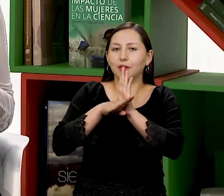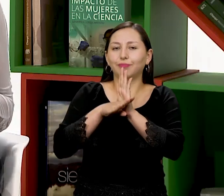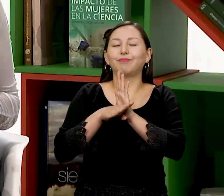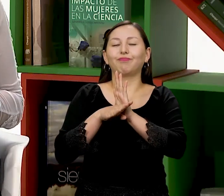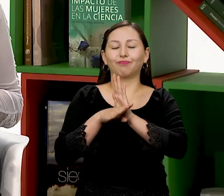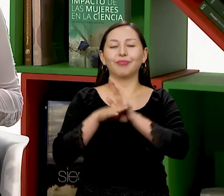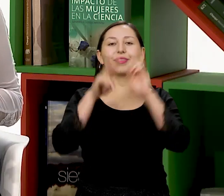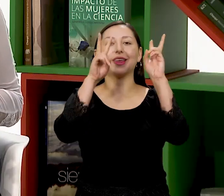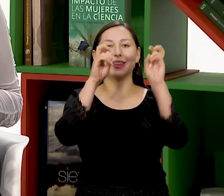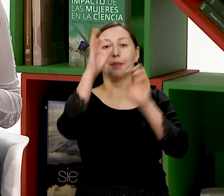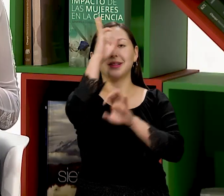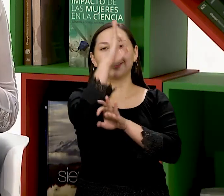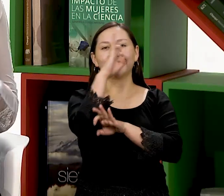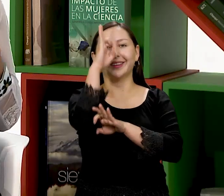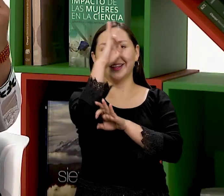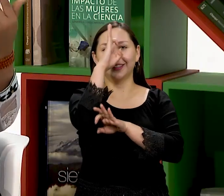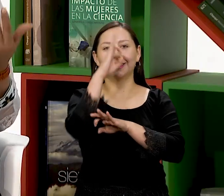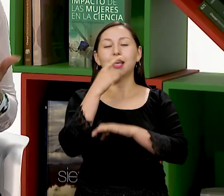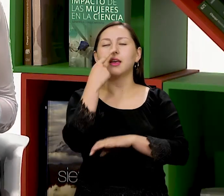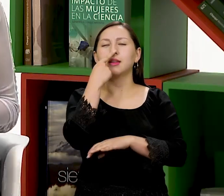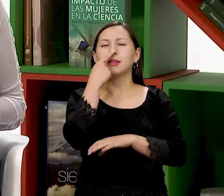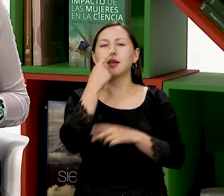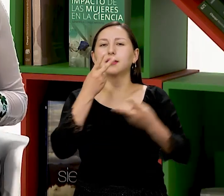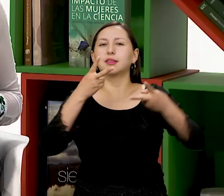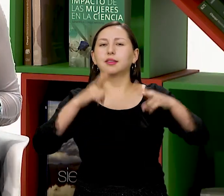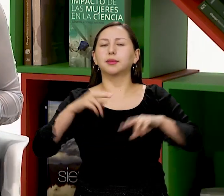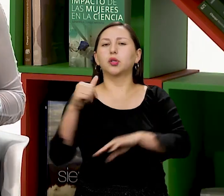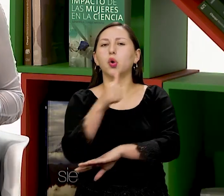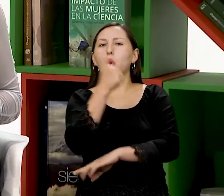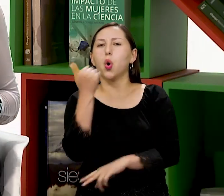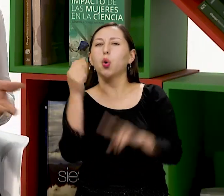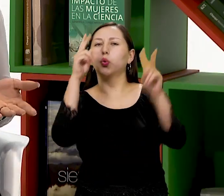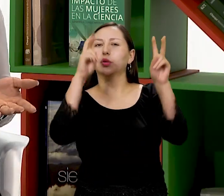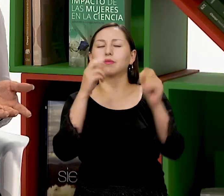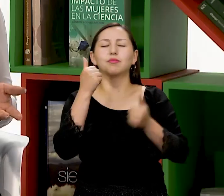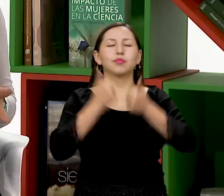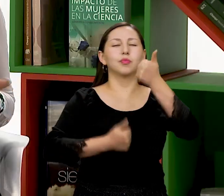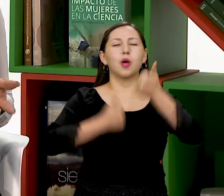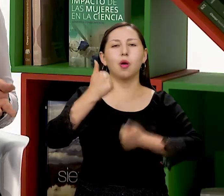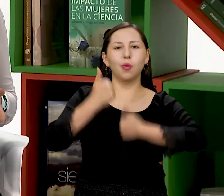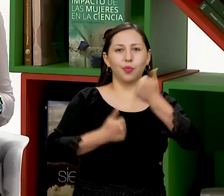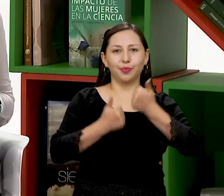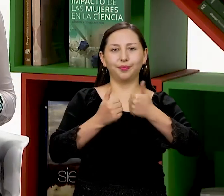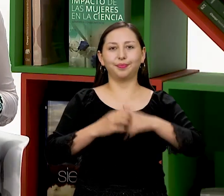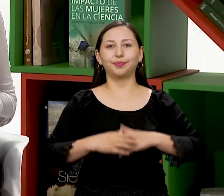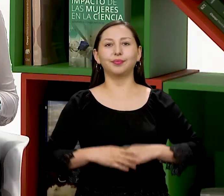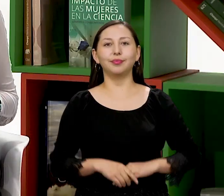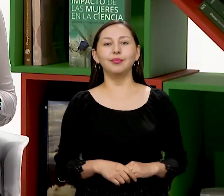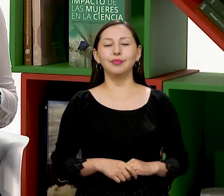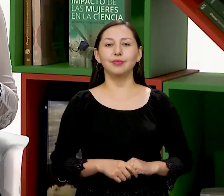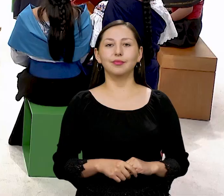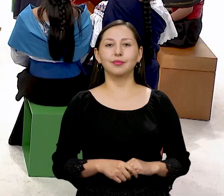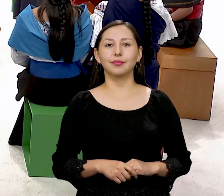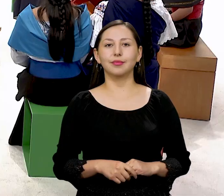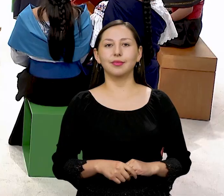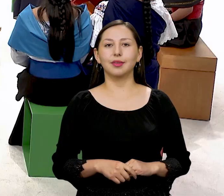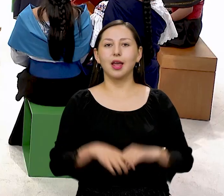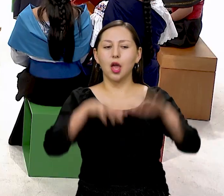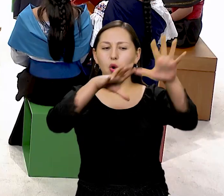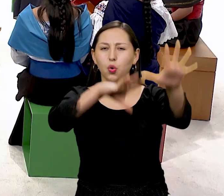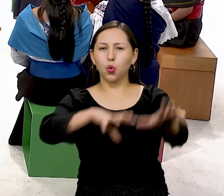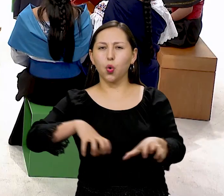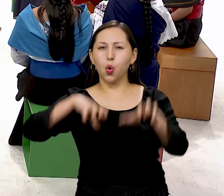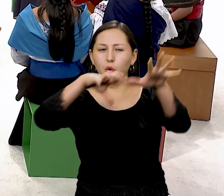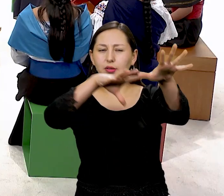ella en uno de los proyectos. Y algo también interesante es otra inquietud que tenemos: ¿cómo